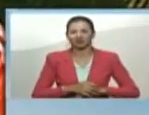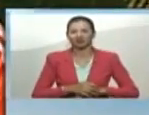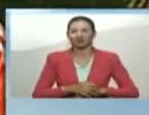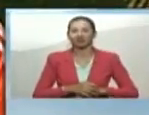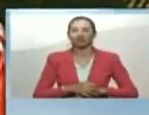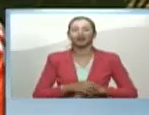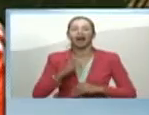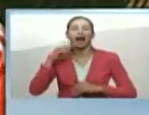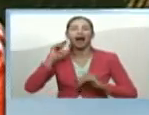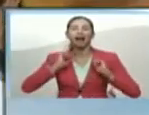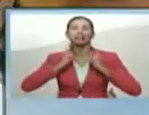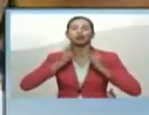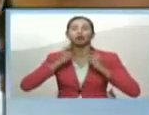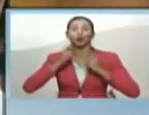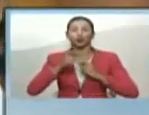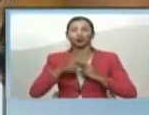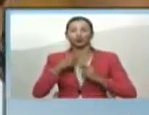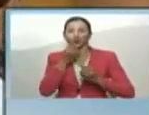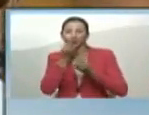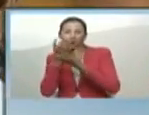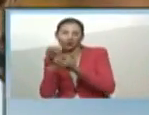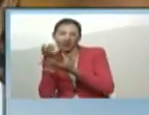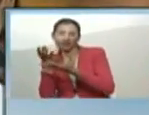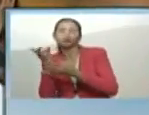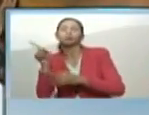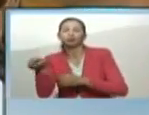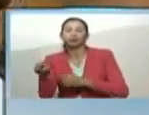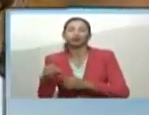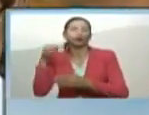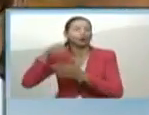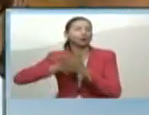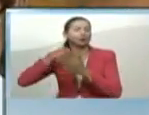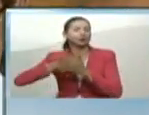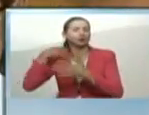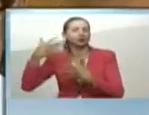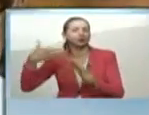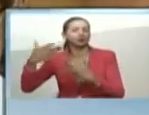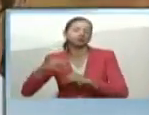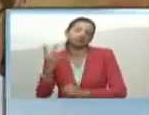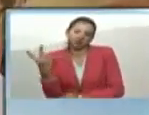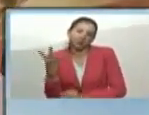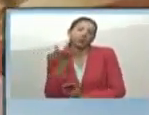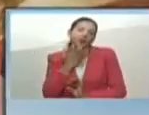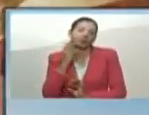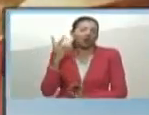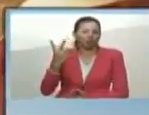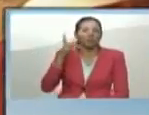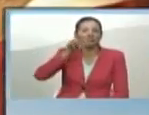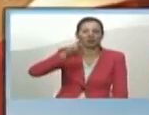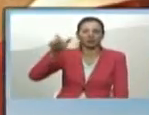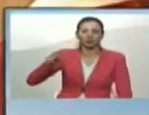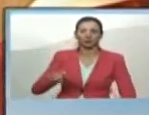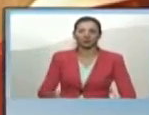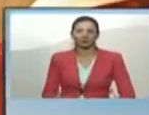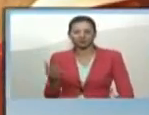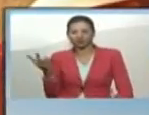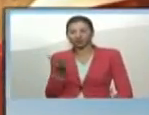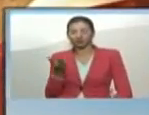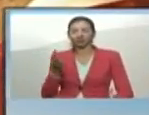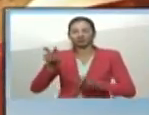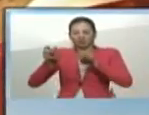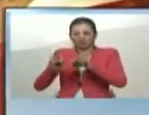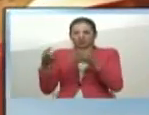aristóbulo cuando estaban ustedes por allá de tantas luchas no para citar a dos compañeros nada más Yo siento